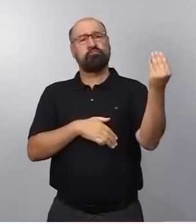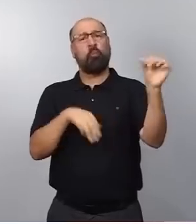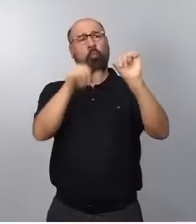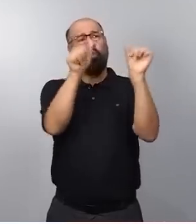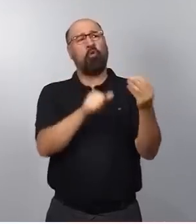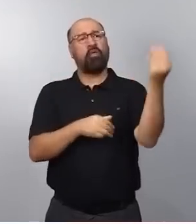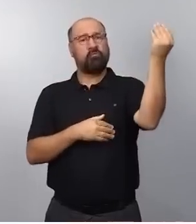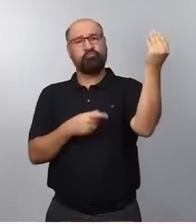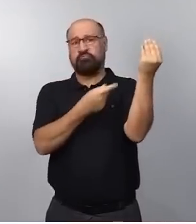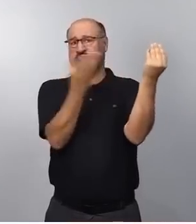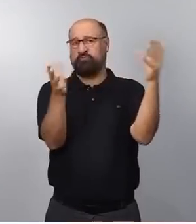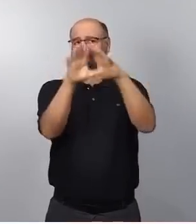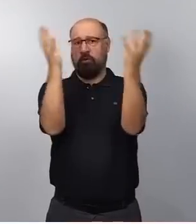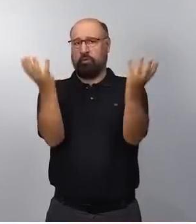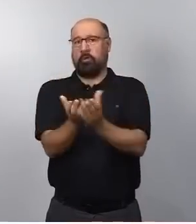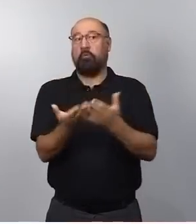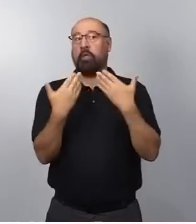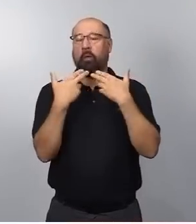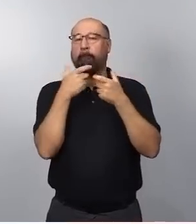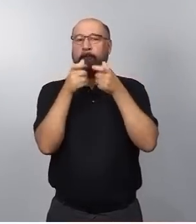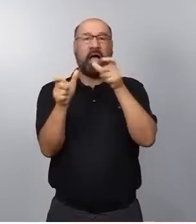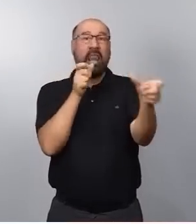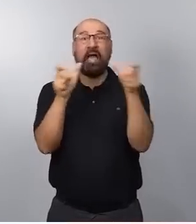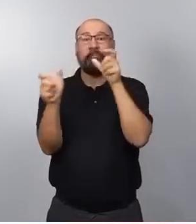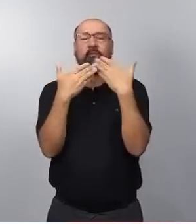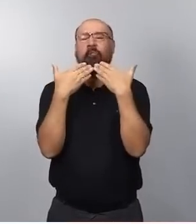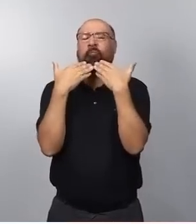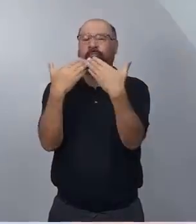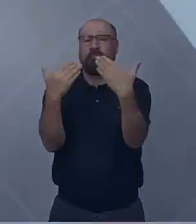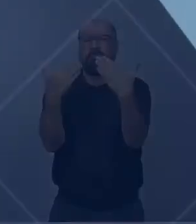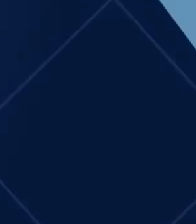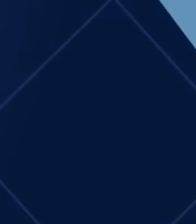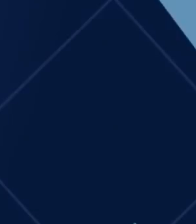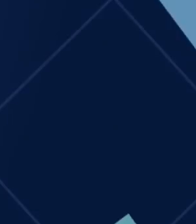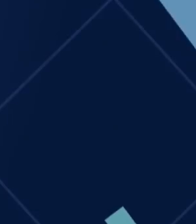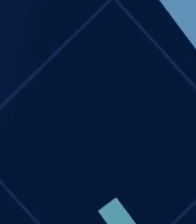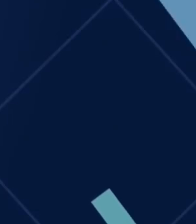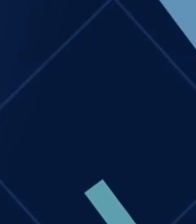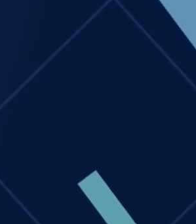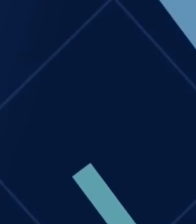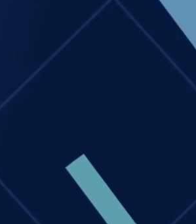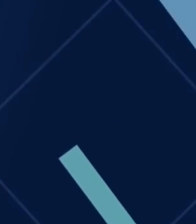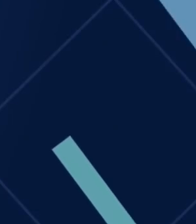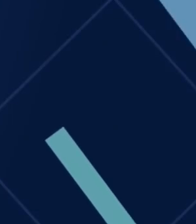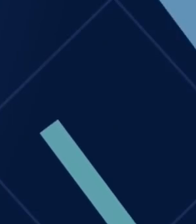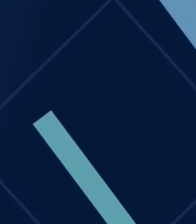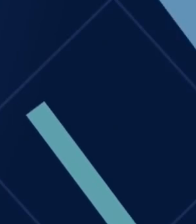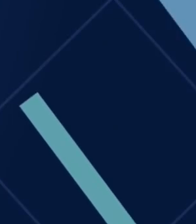lo cual solo podemos decir y tener palabras de agradecimiento a todos los que han colaborado. Muchas gracias.